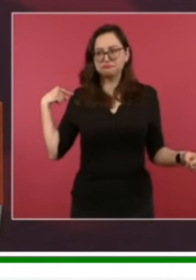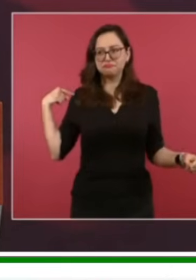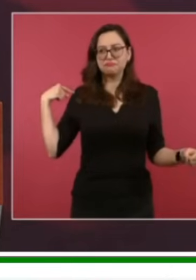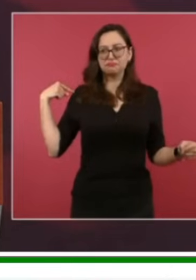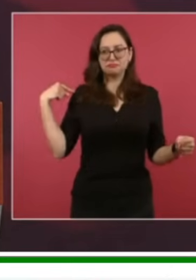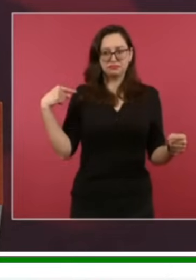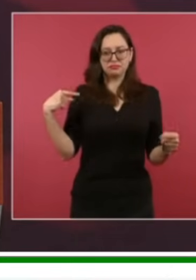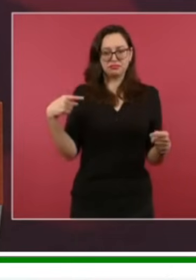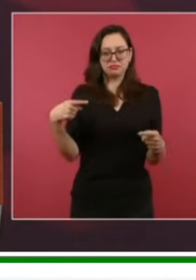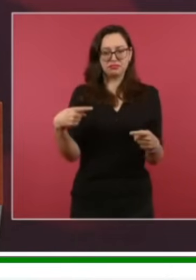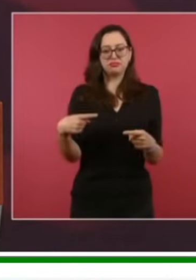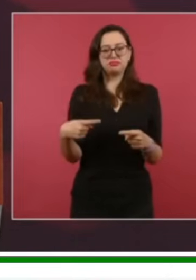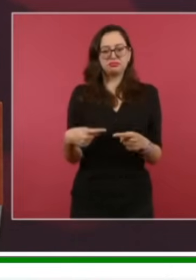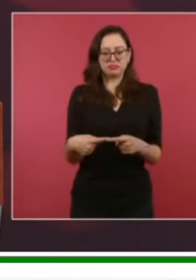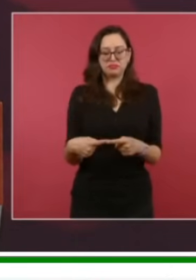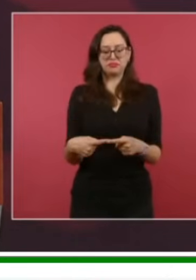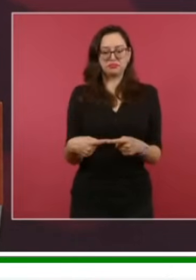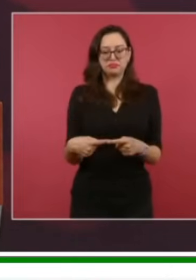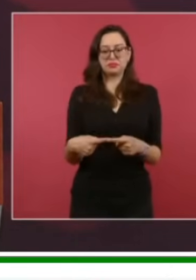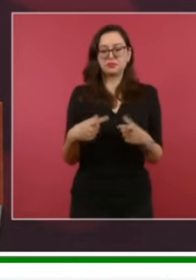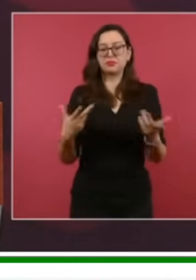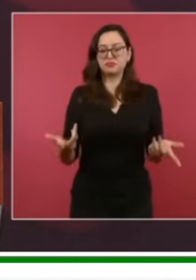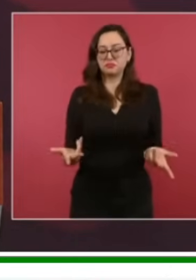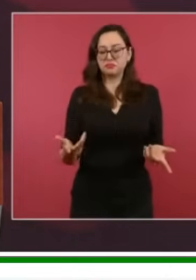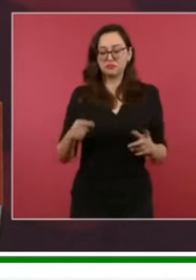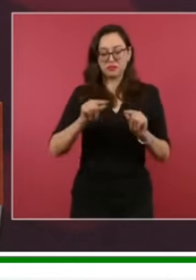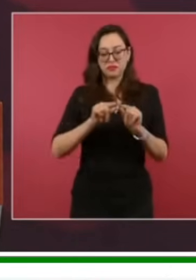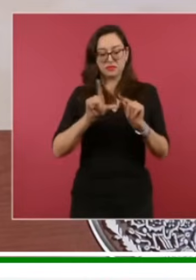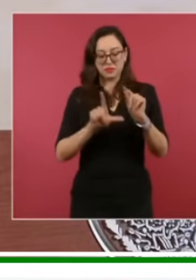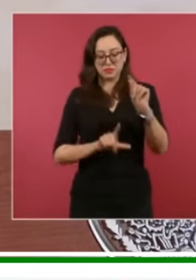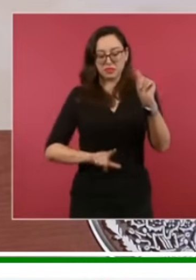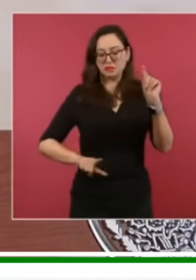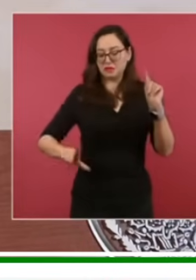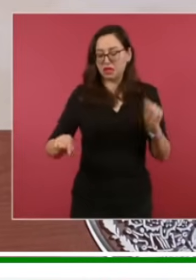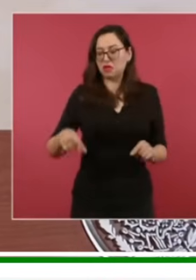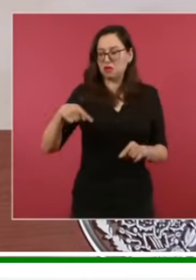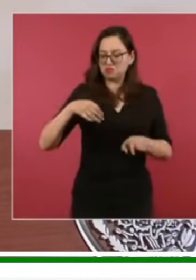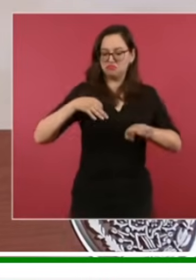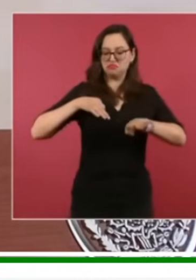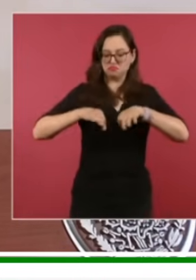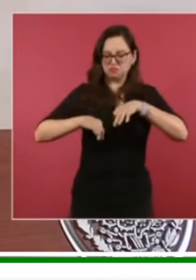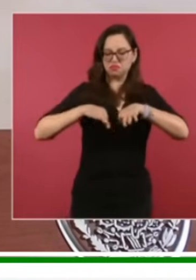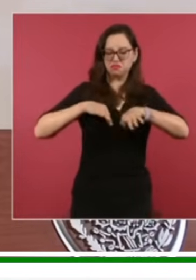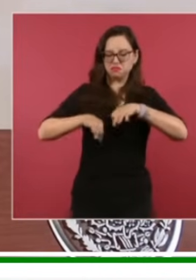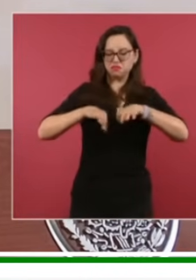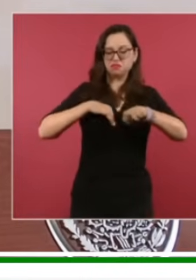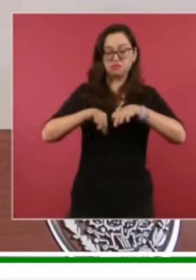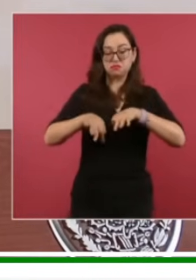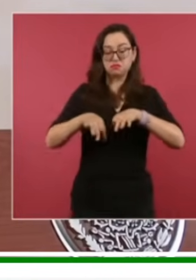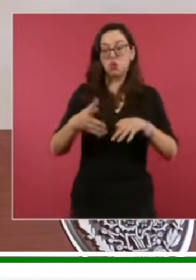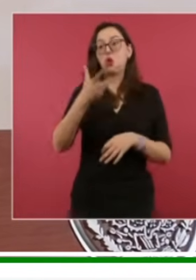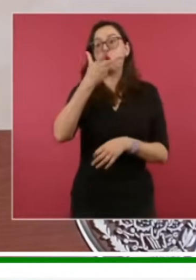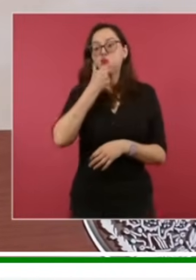Calica destruyó muchos cenotes, ahí calladitos. Amigos y